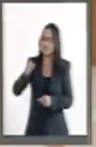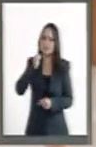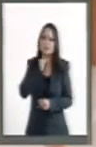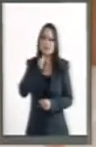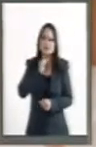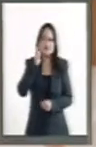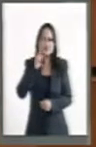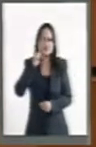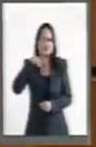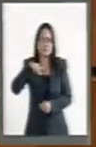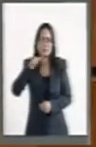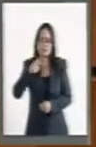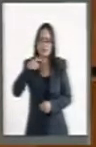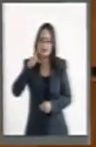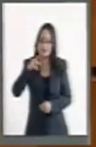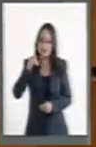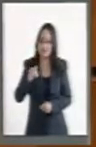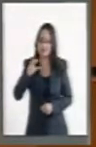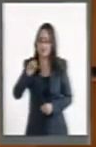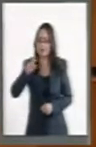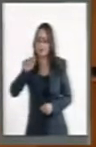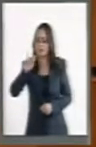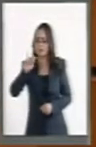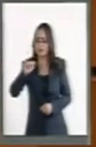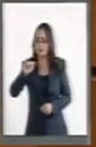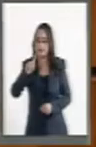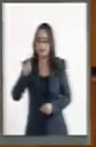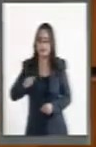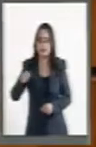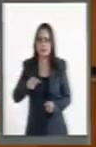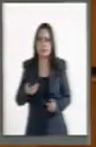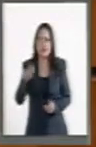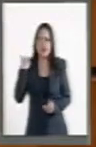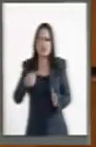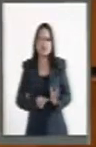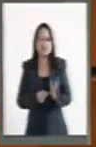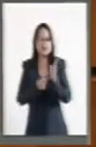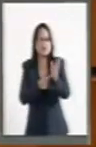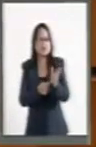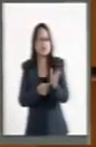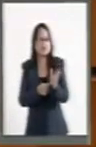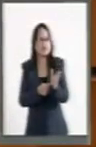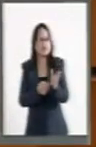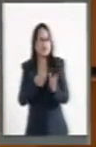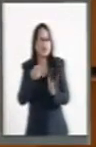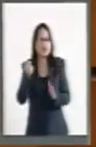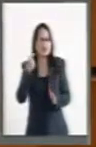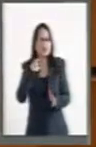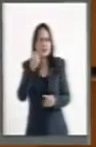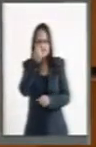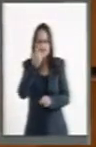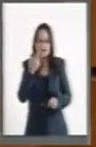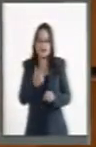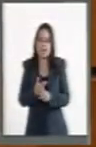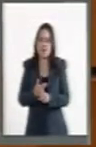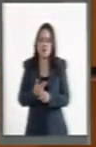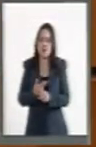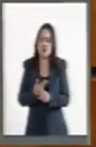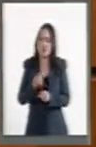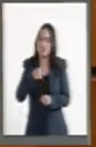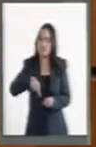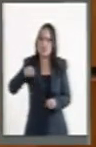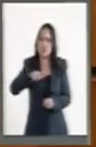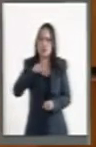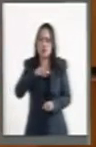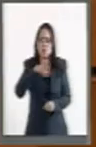Marqui Ortiz en la presentación del exsecretario de Hacienda Luis Videgaray, en